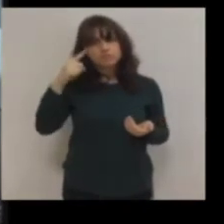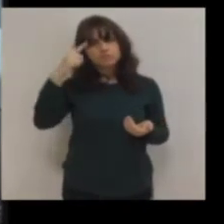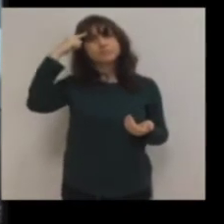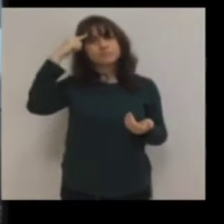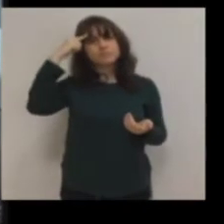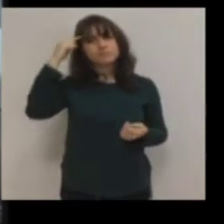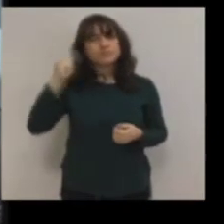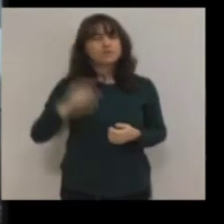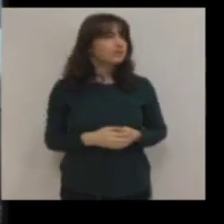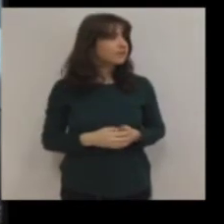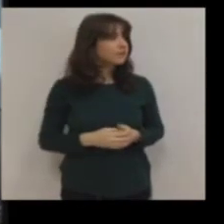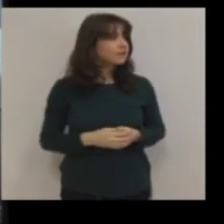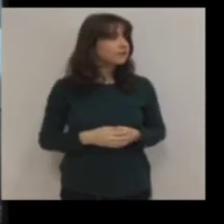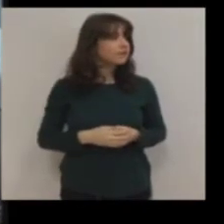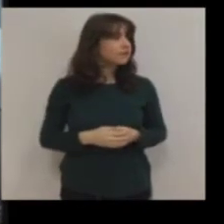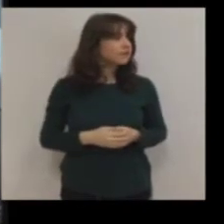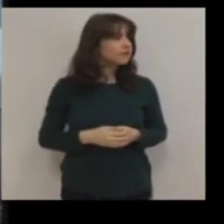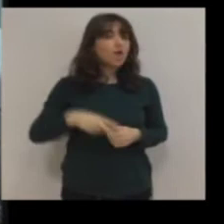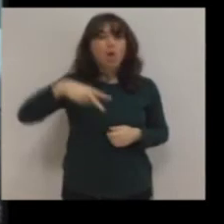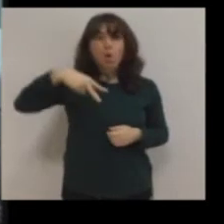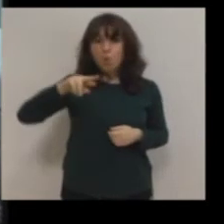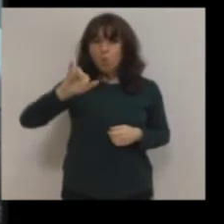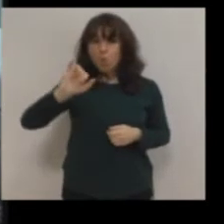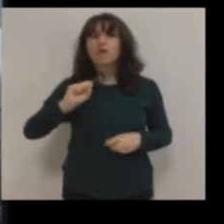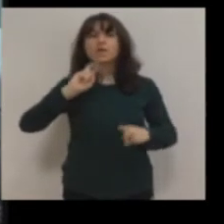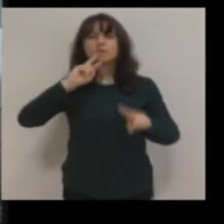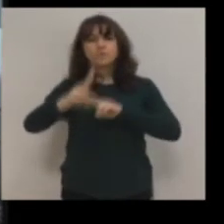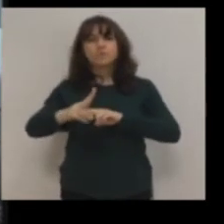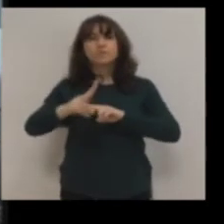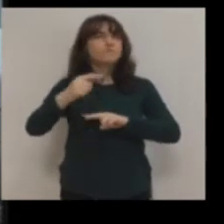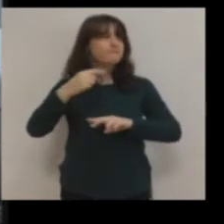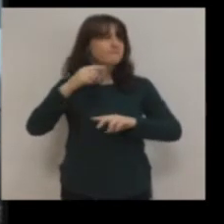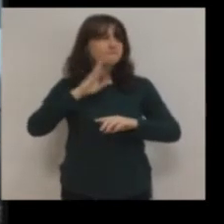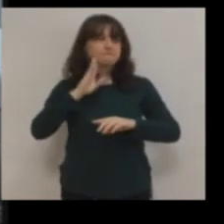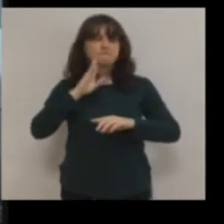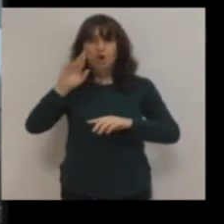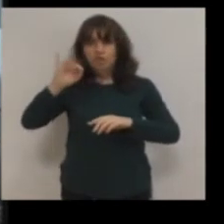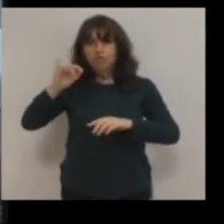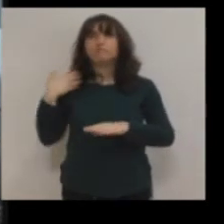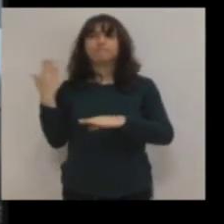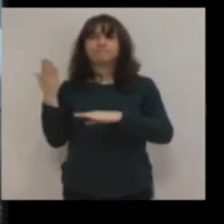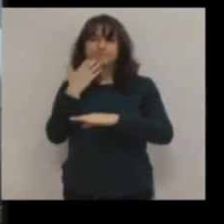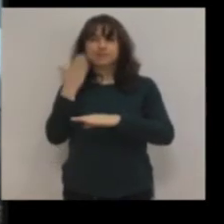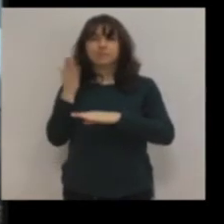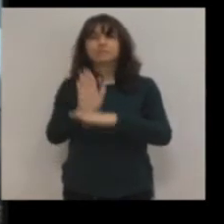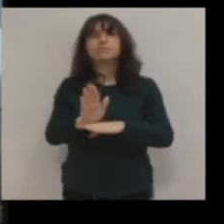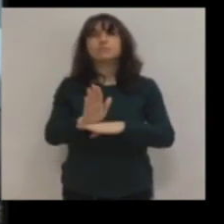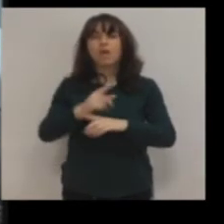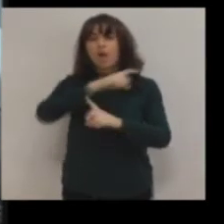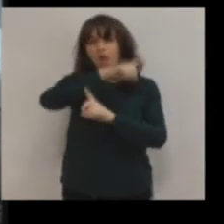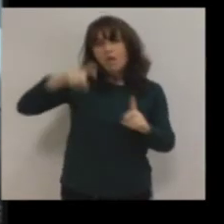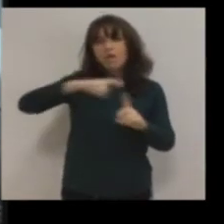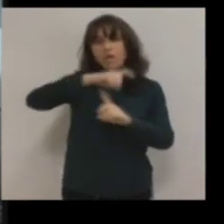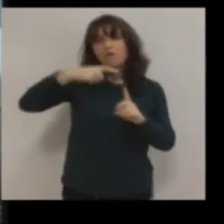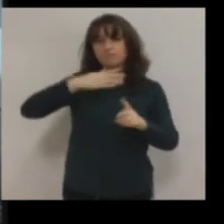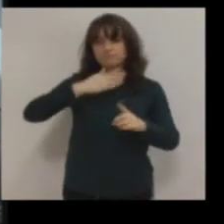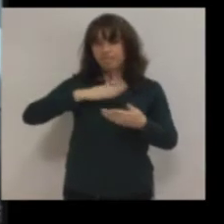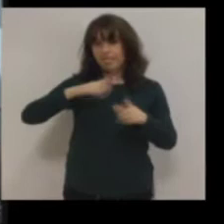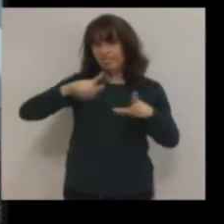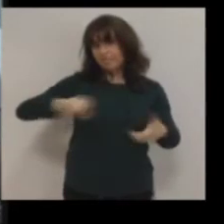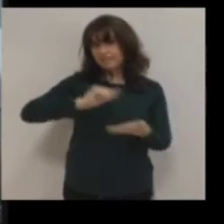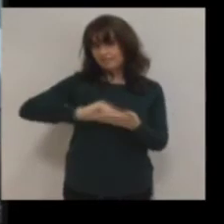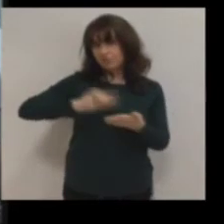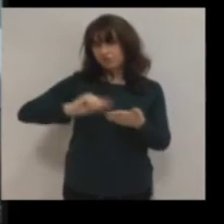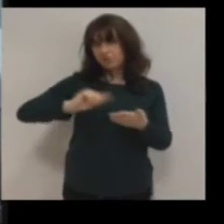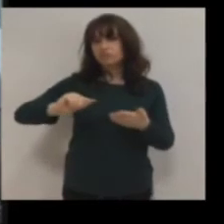problemática? Voy a hacer como Rocío dando un ejemplo. Todos los años desde nuestros despachos tenemos ocasión